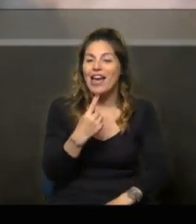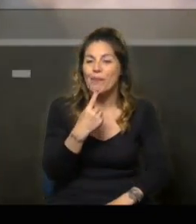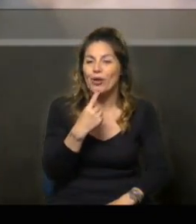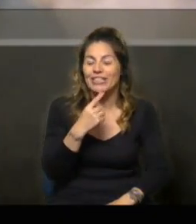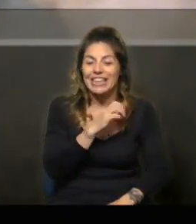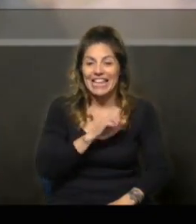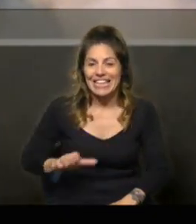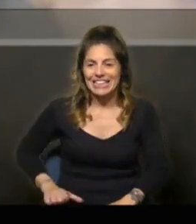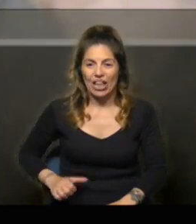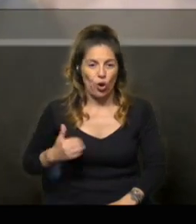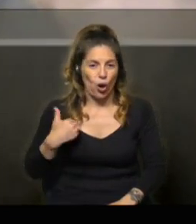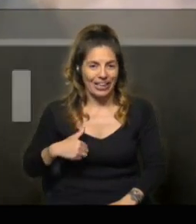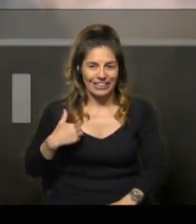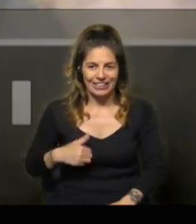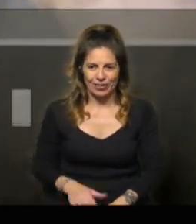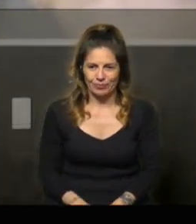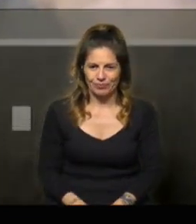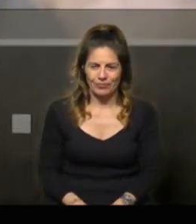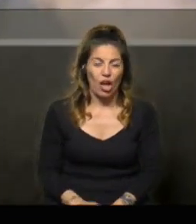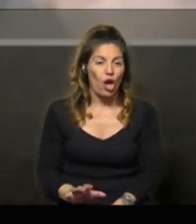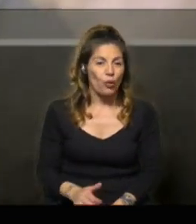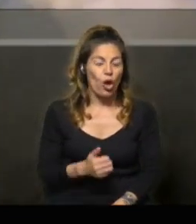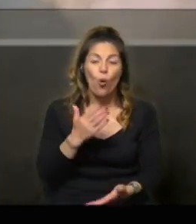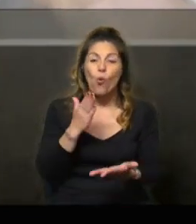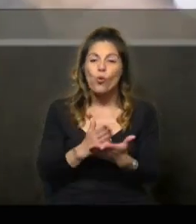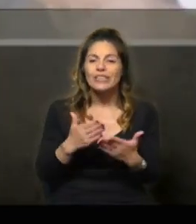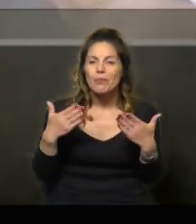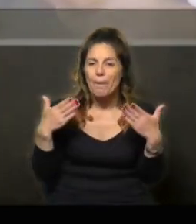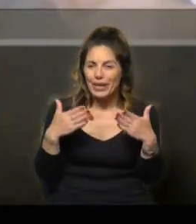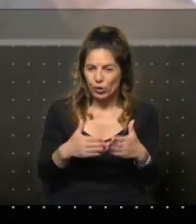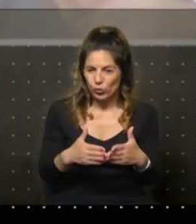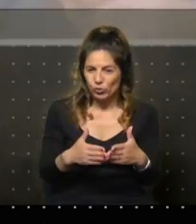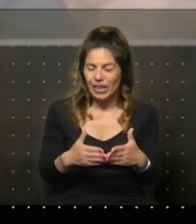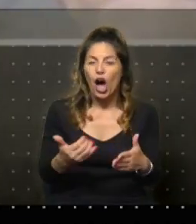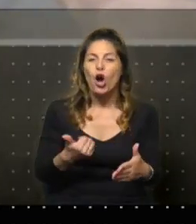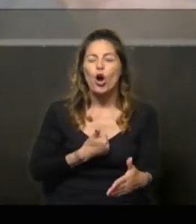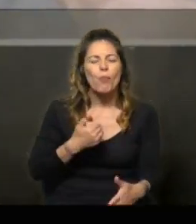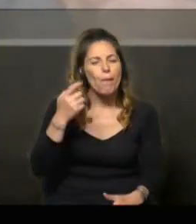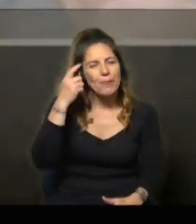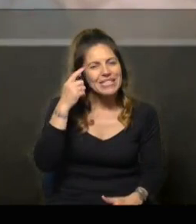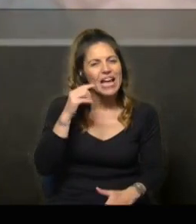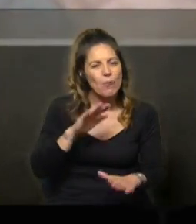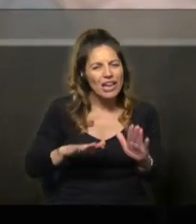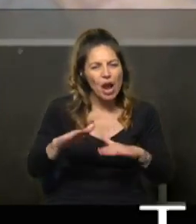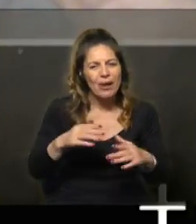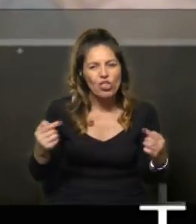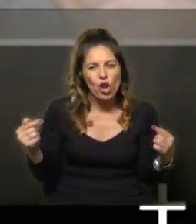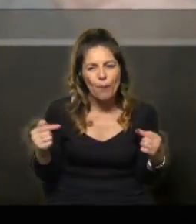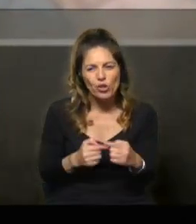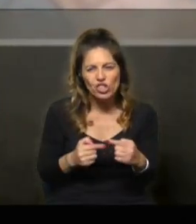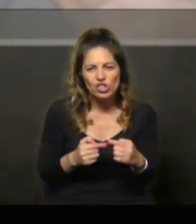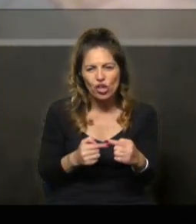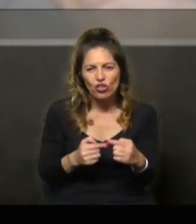estado argentino Cómo estás Una última pregunta cómo pensas que se puede ir Armando la oposición